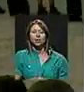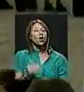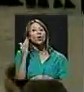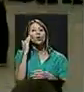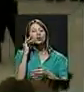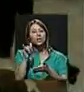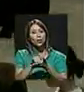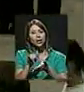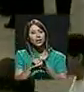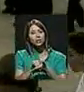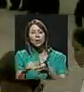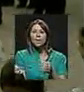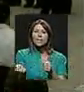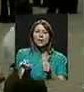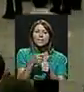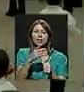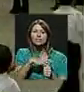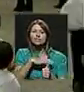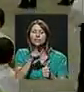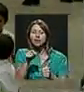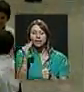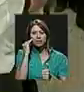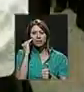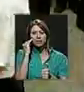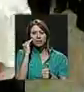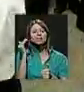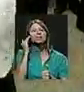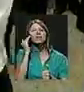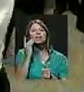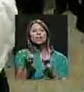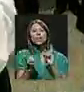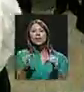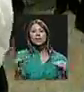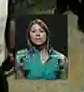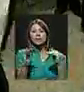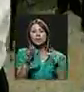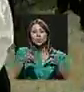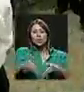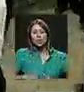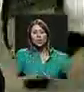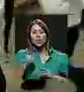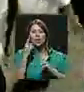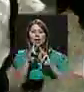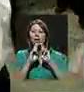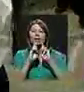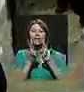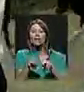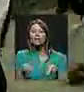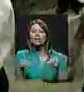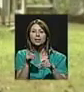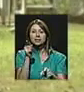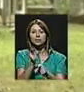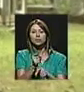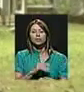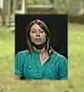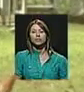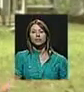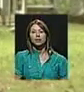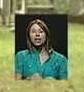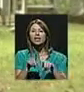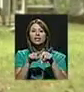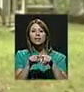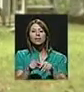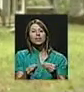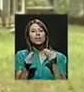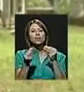esto de antemano, el primer elemento a considerar es conocer el nivel en que se encuentra su hijo para responder de forma más adecuada. Esto va a depender mucho